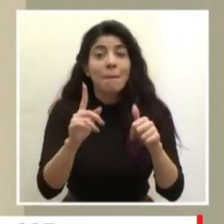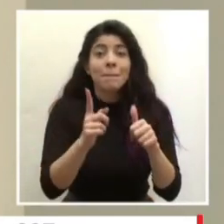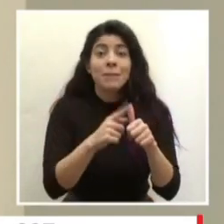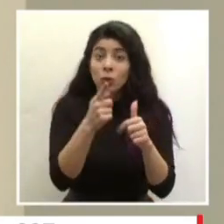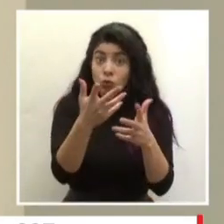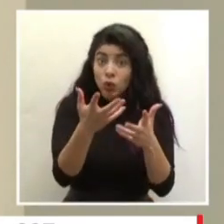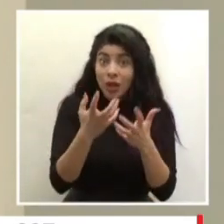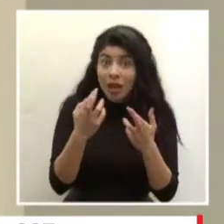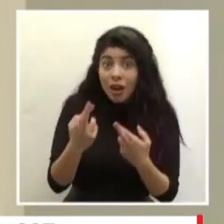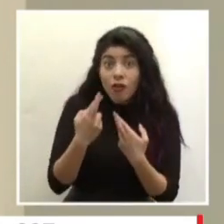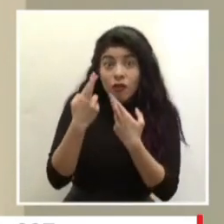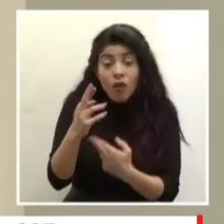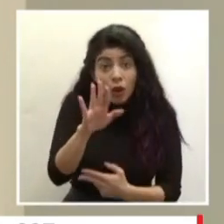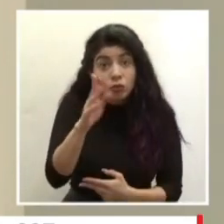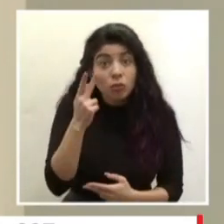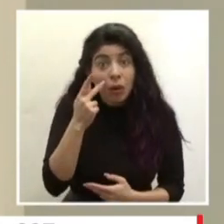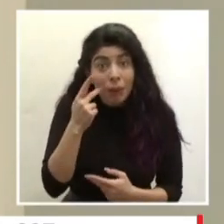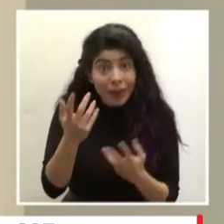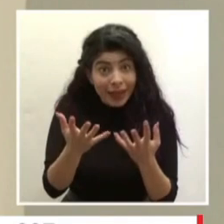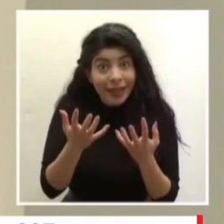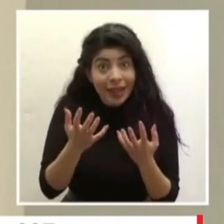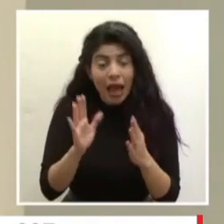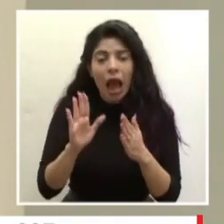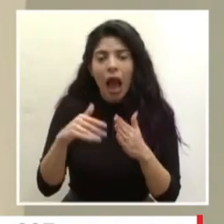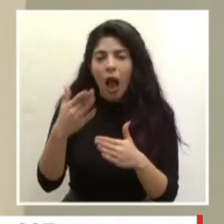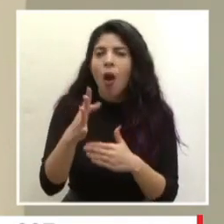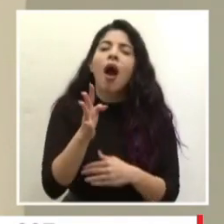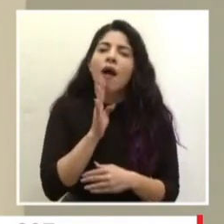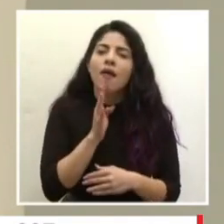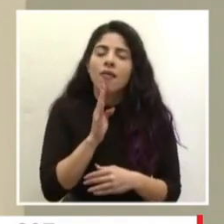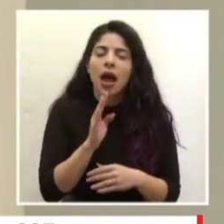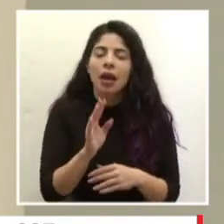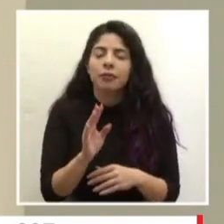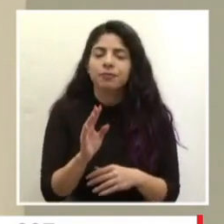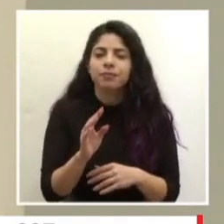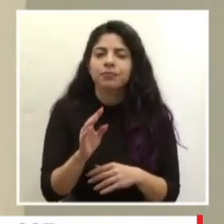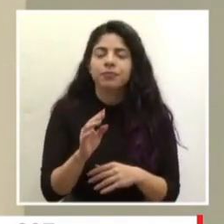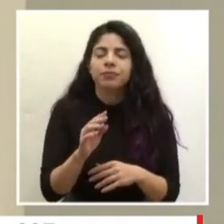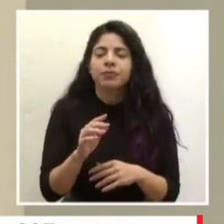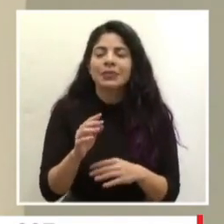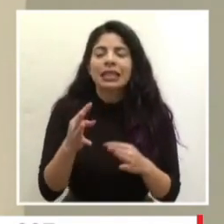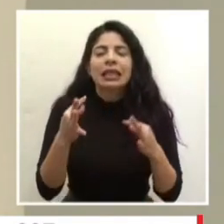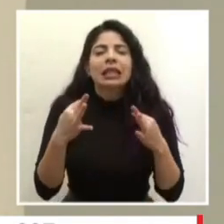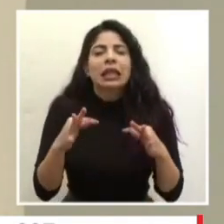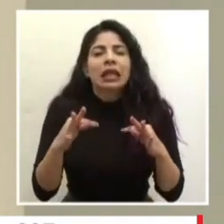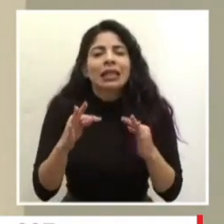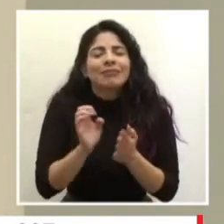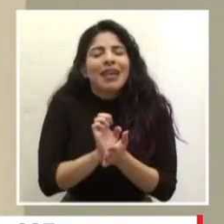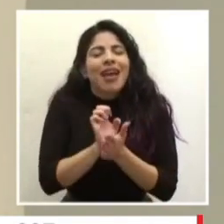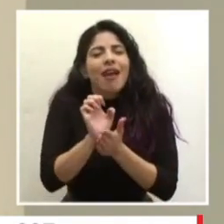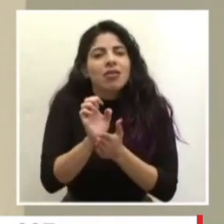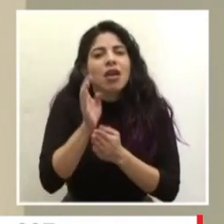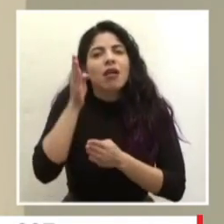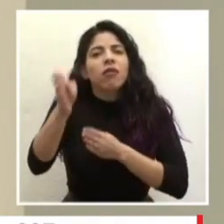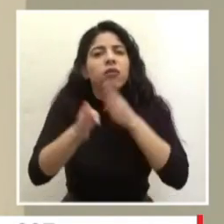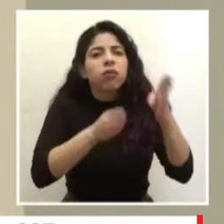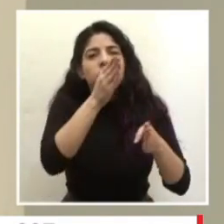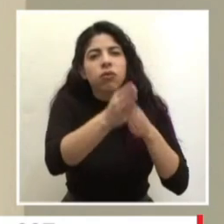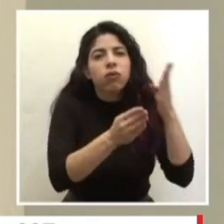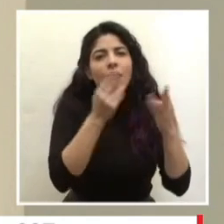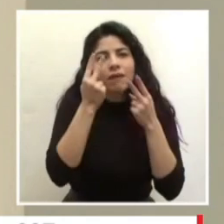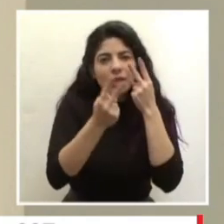darle un regalito a su papá, ahora vamos a hablar de esto, de eventualmente tratar de evitar la visita, y si